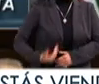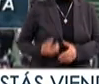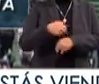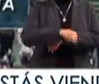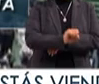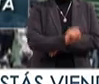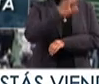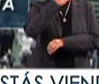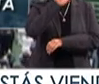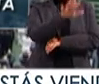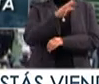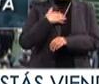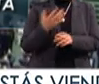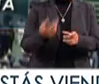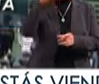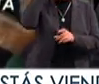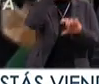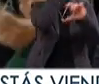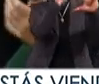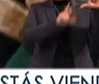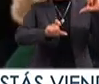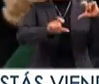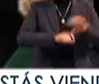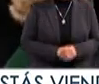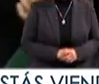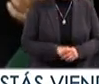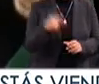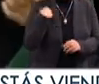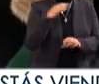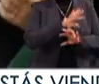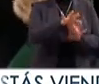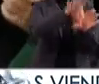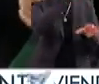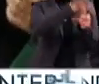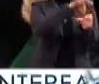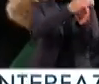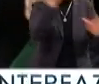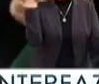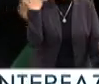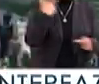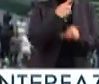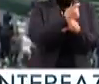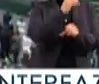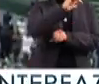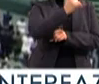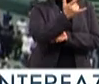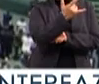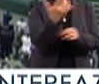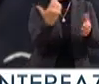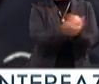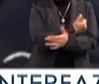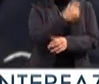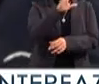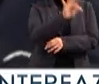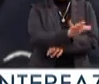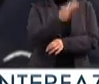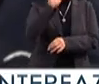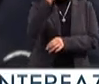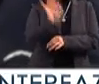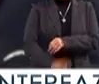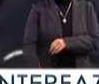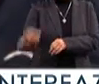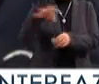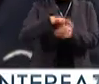número 65 de los Estados Unidos mexicanos, tras ser electo en los comicios del pasado primero de julio con más del 50